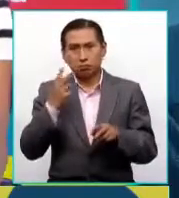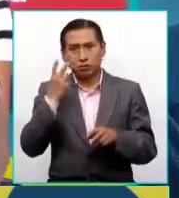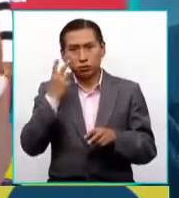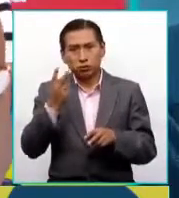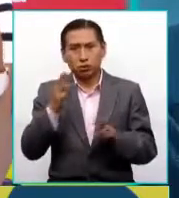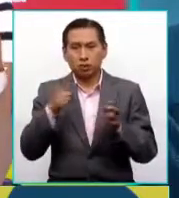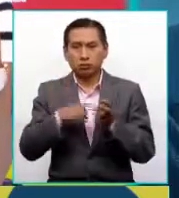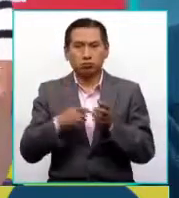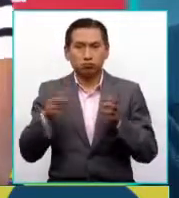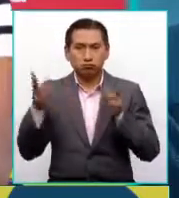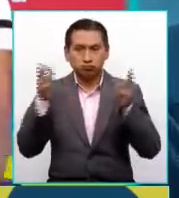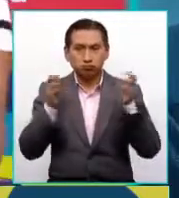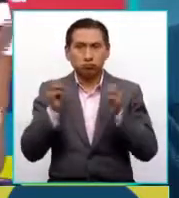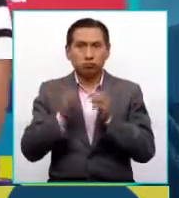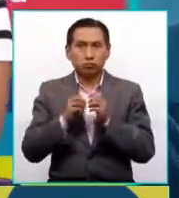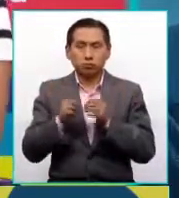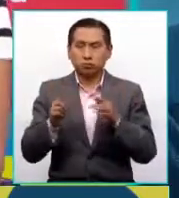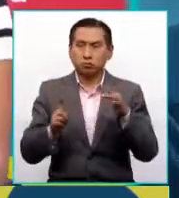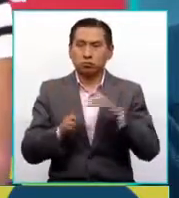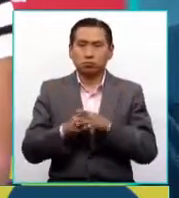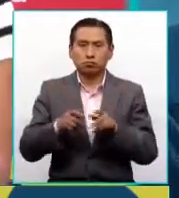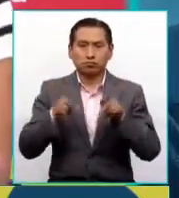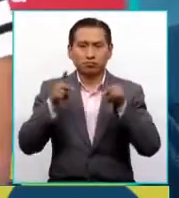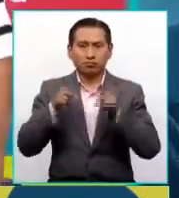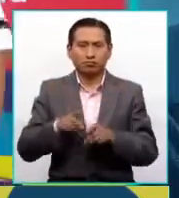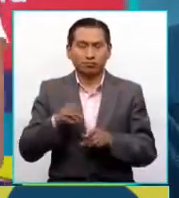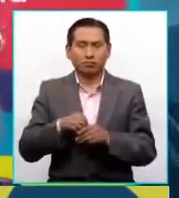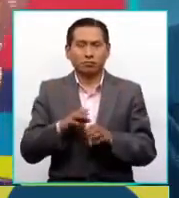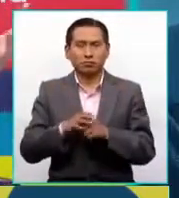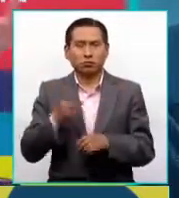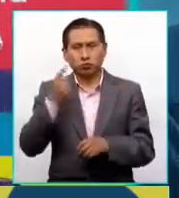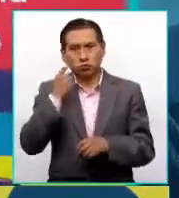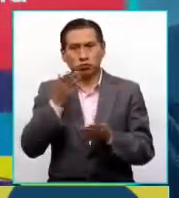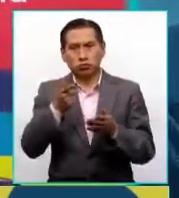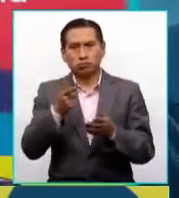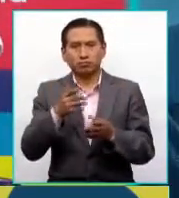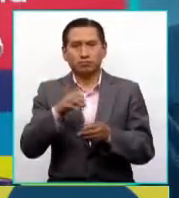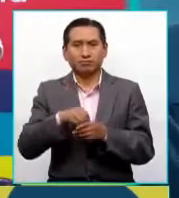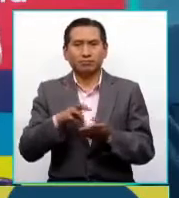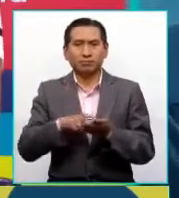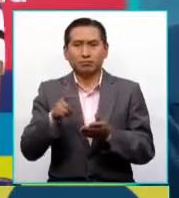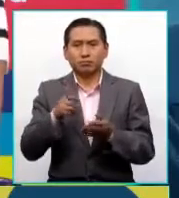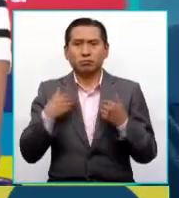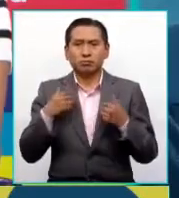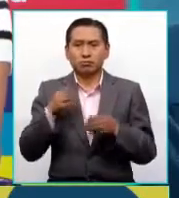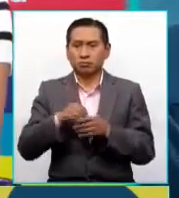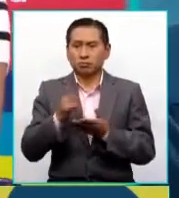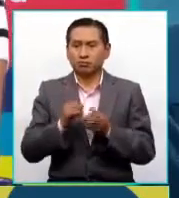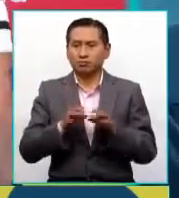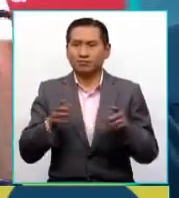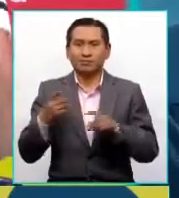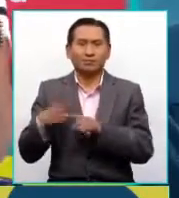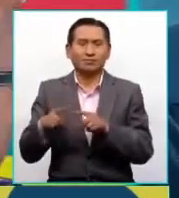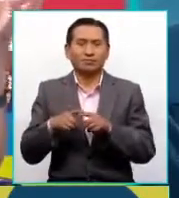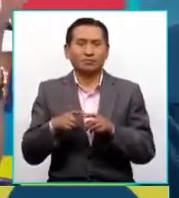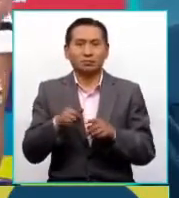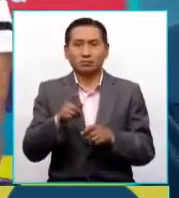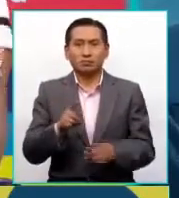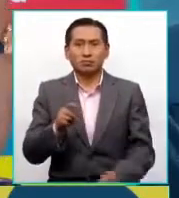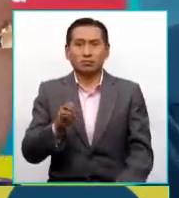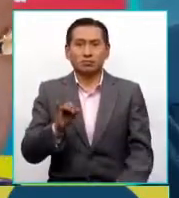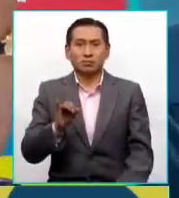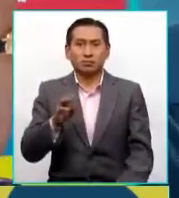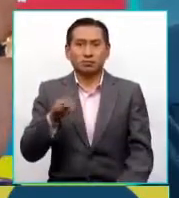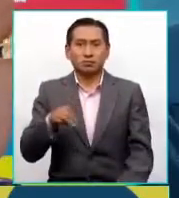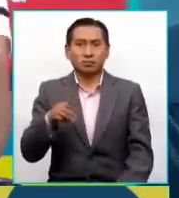ámbito sonoro y que evidentemente te crea un personaje. Si bien te conocemos como Ale Lanza, cuando entras a las redes, Tímpana es lo que de alguna